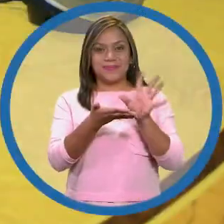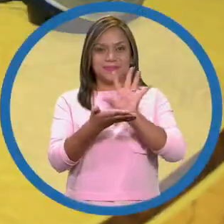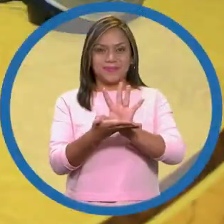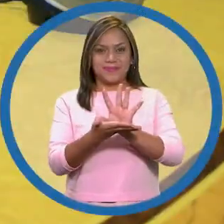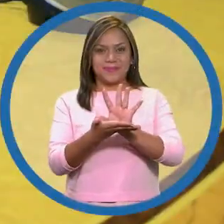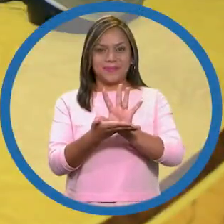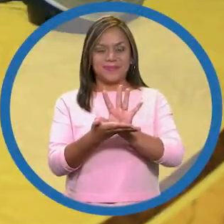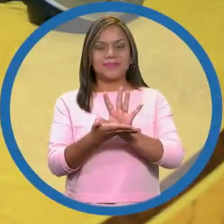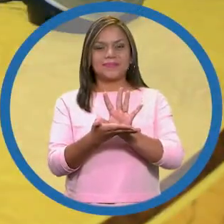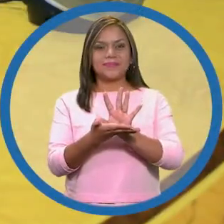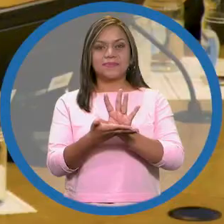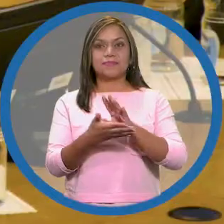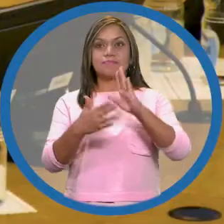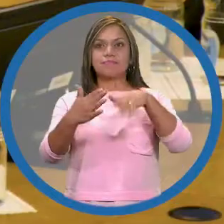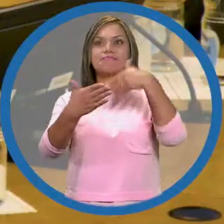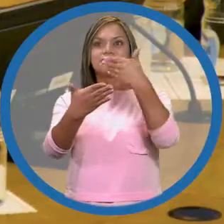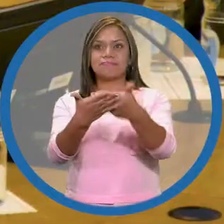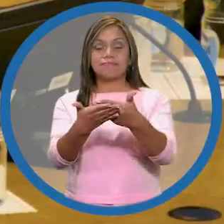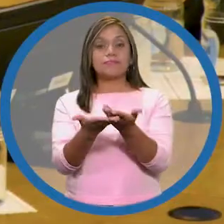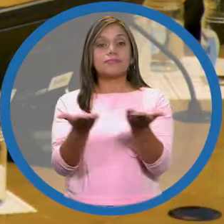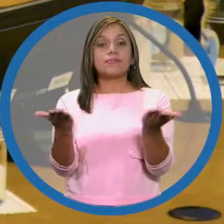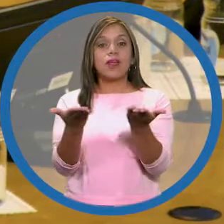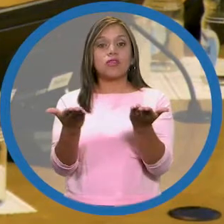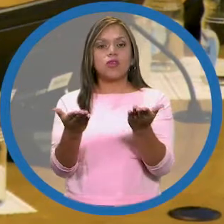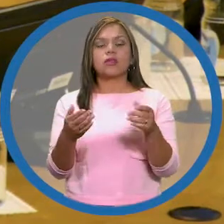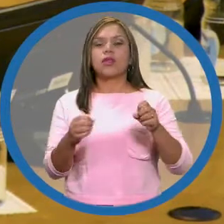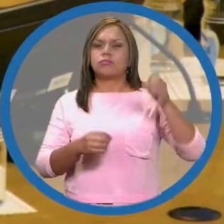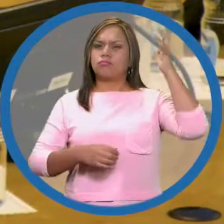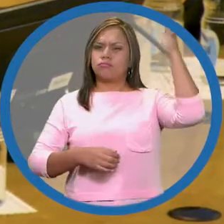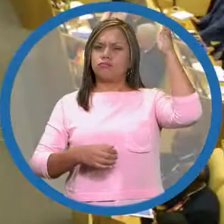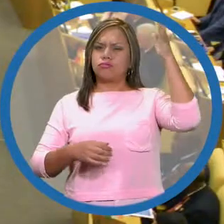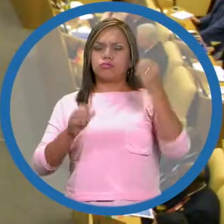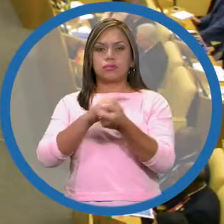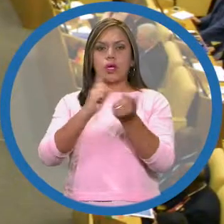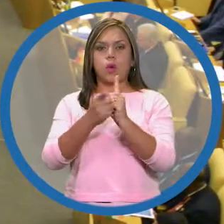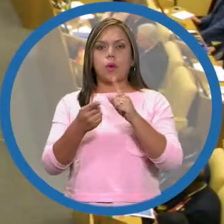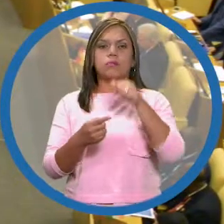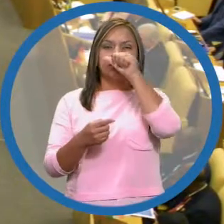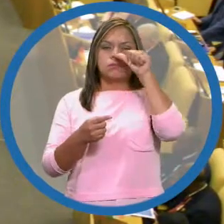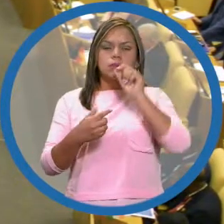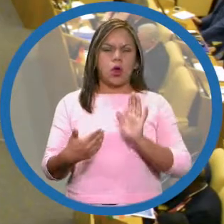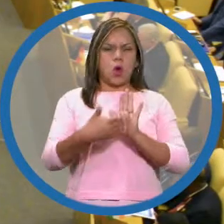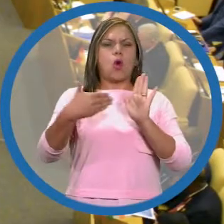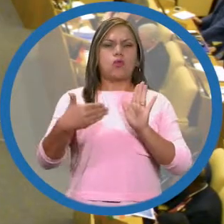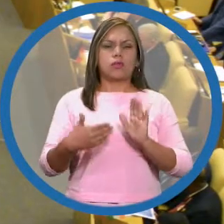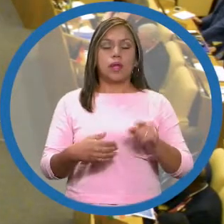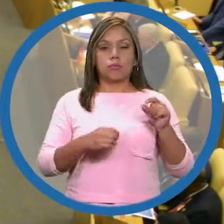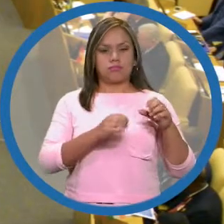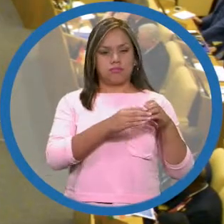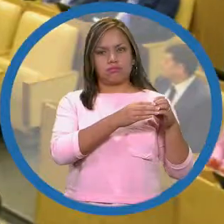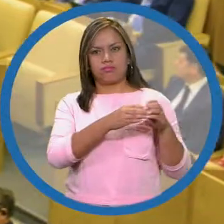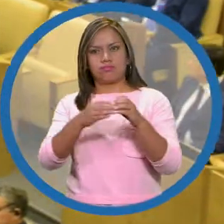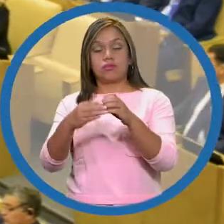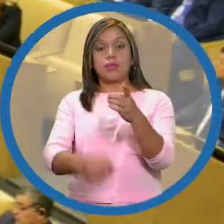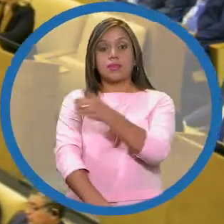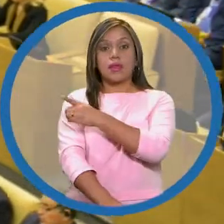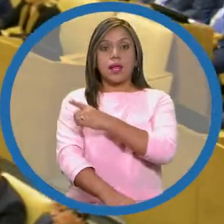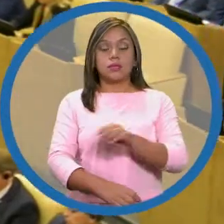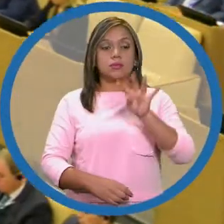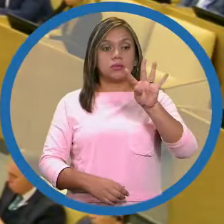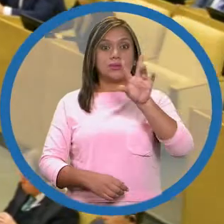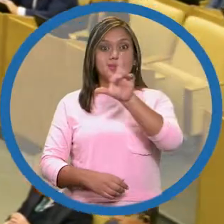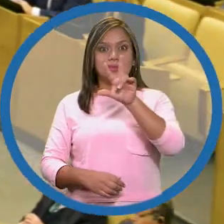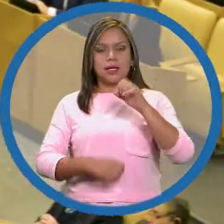La Asamblea Nacional estuvo presente en la Conferencia de Parlamentarios contra la Droga, en donde participaron delegaciones de